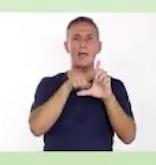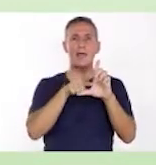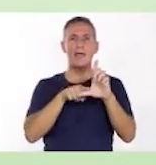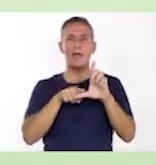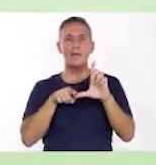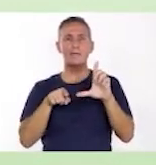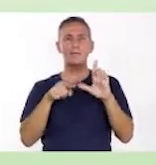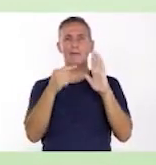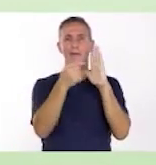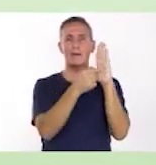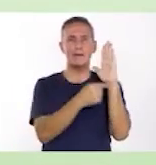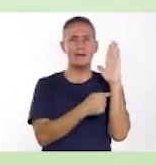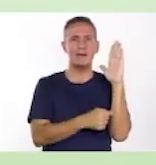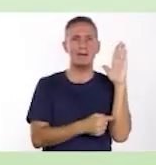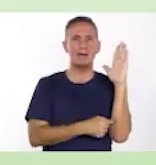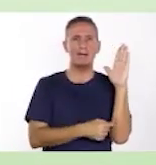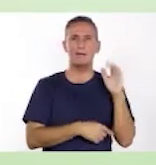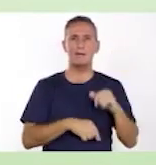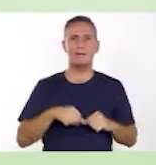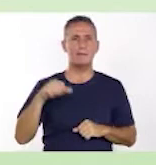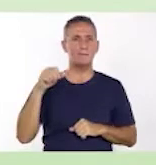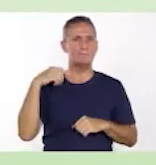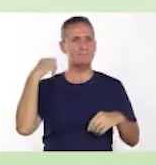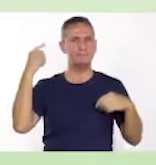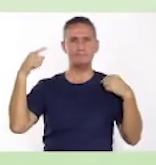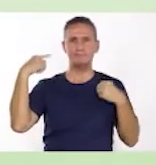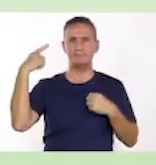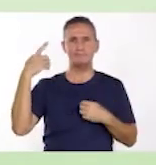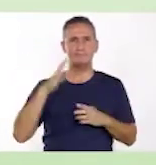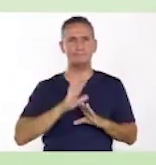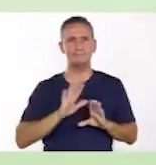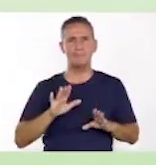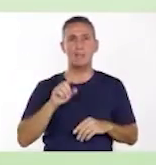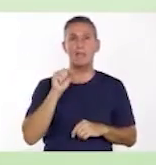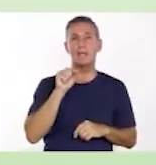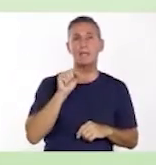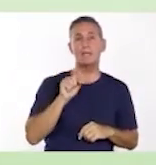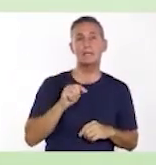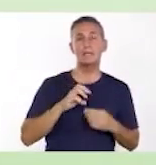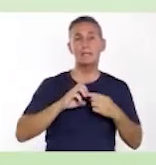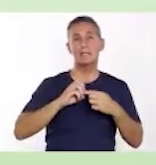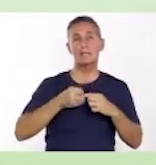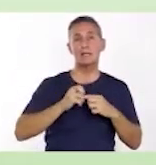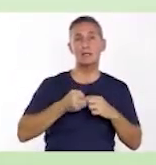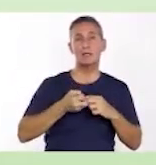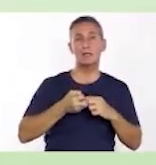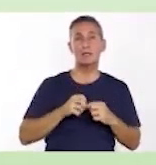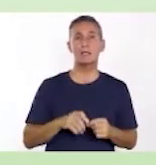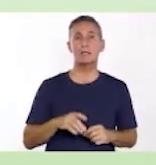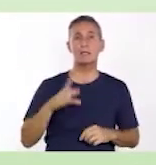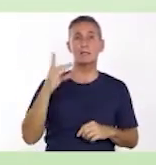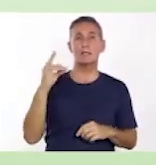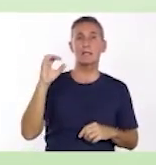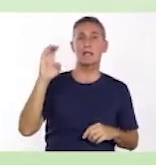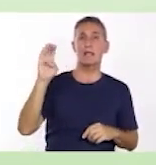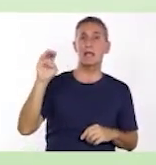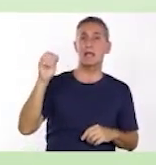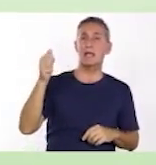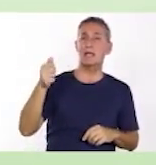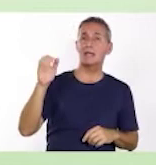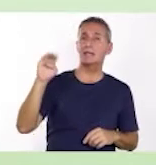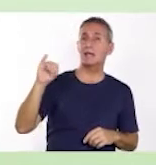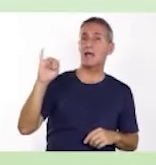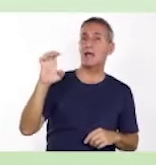cuenta que dentro de los personajes, del sistema de personajes de esta comedia, está Damis, está Mariana, que